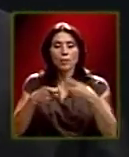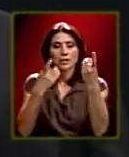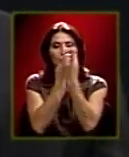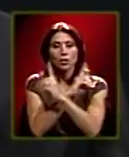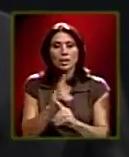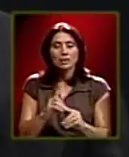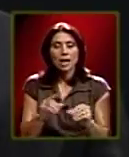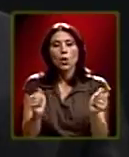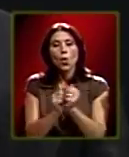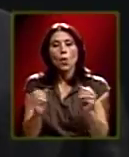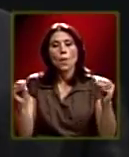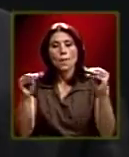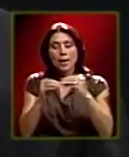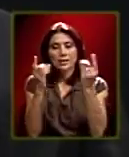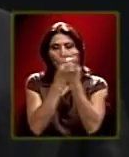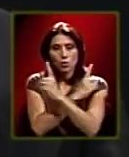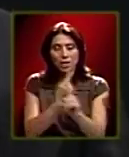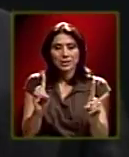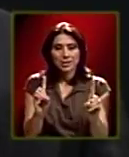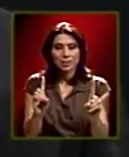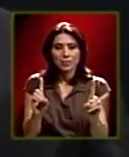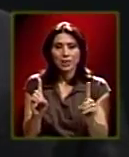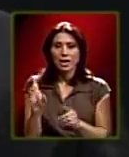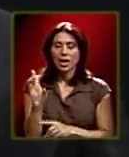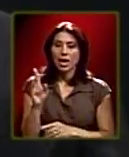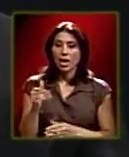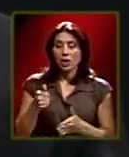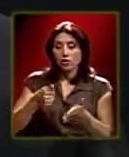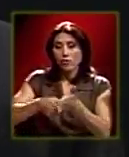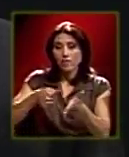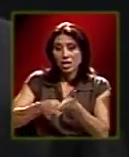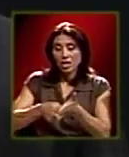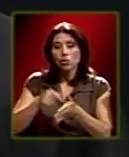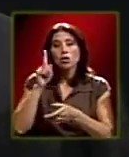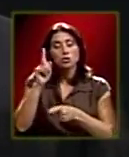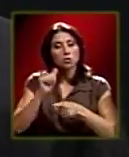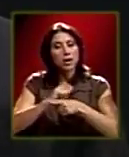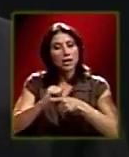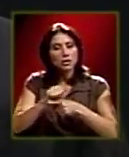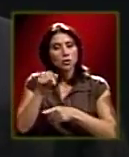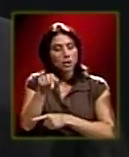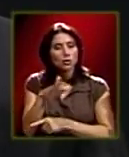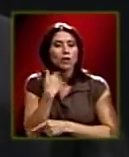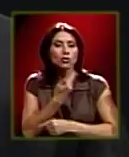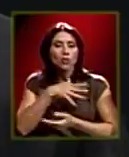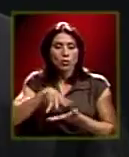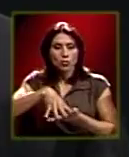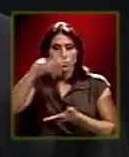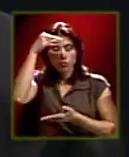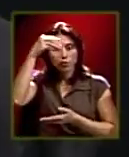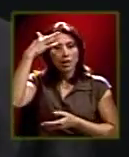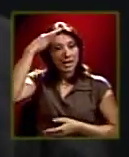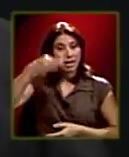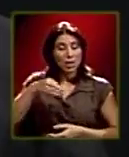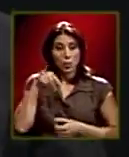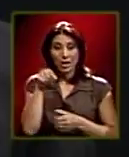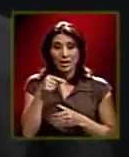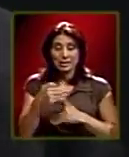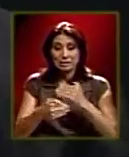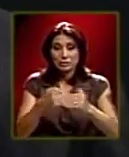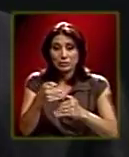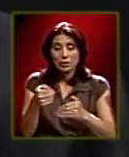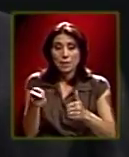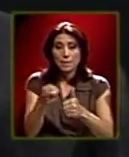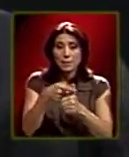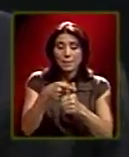El referéndum ha sido un ejercicio de eso, pues hemos aprendido todos. Yo creo que por ser el primer referéndum, todos los que estamos